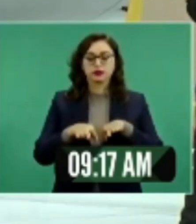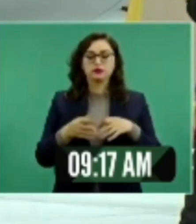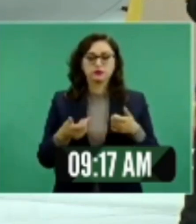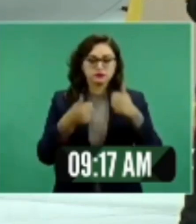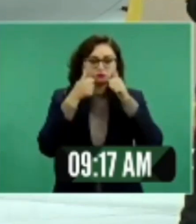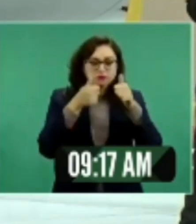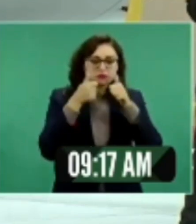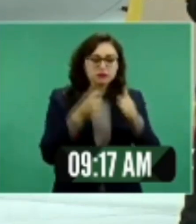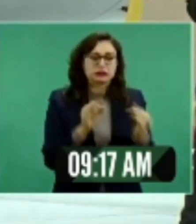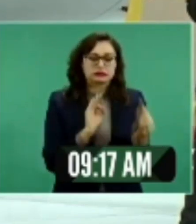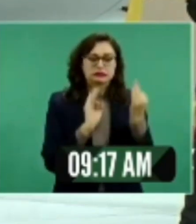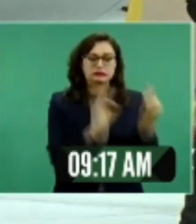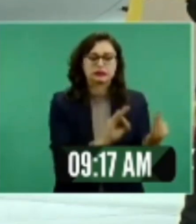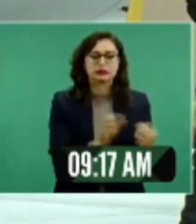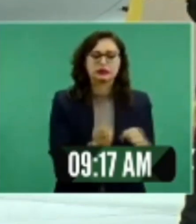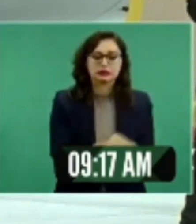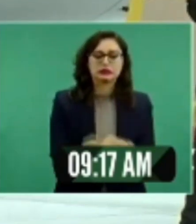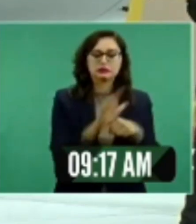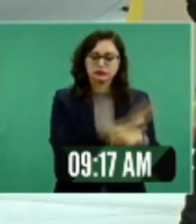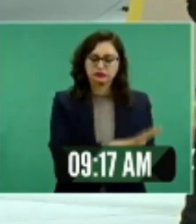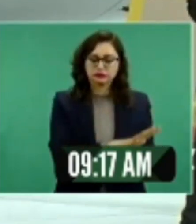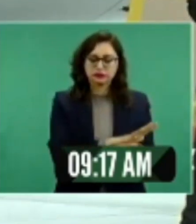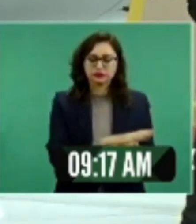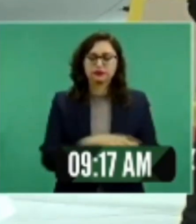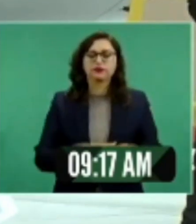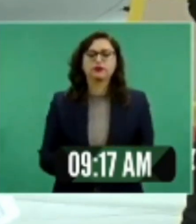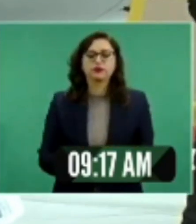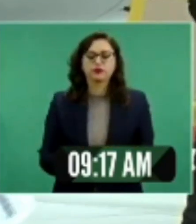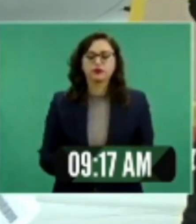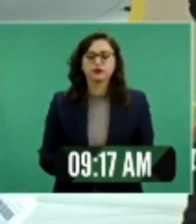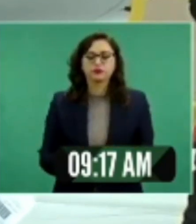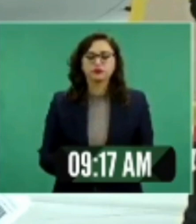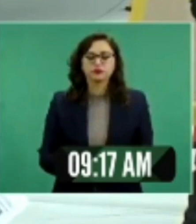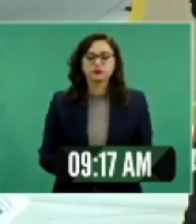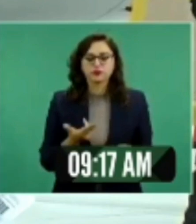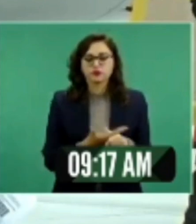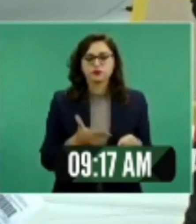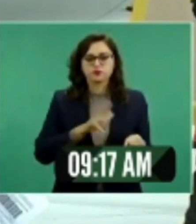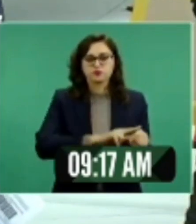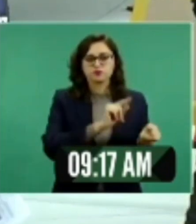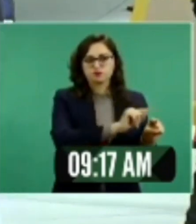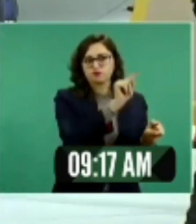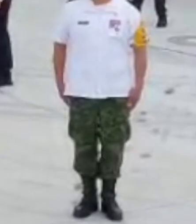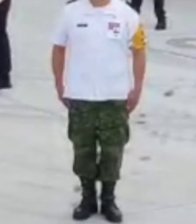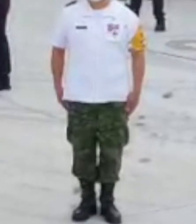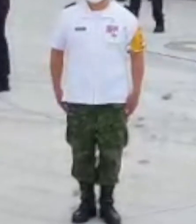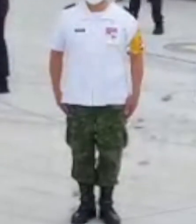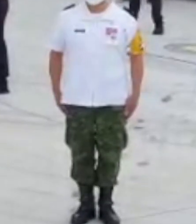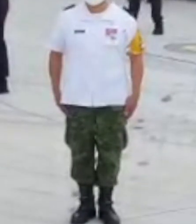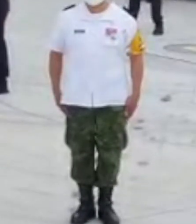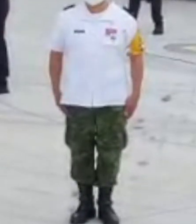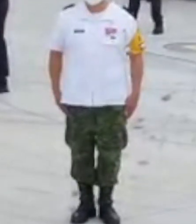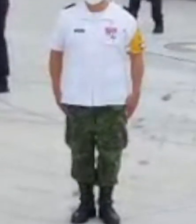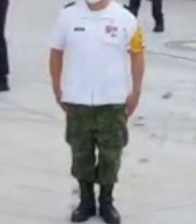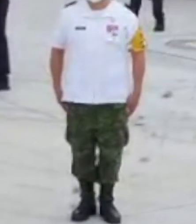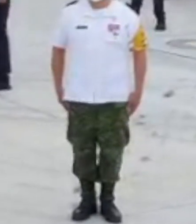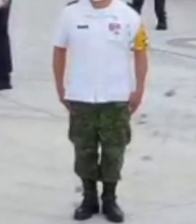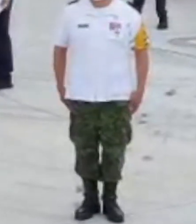atiende directamente a los pacientes COVID en las unidades hospitalarias. De